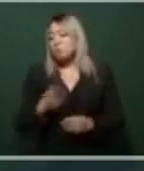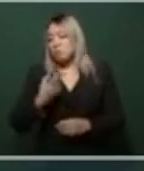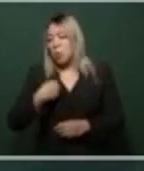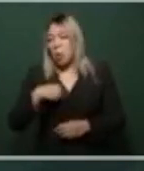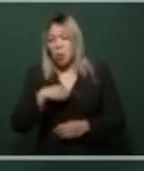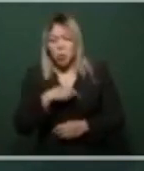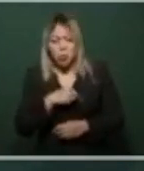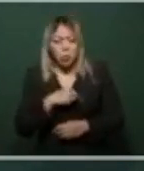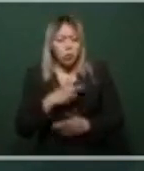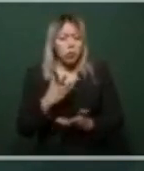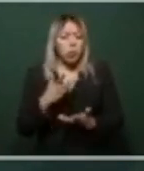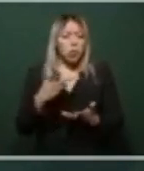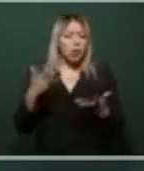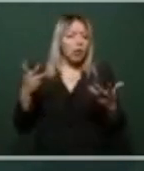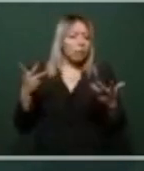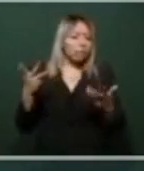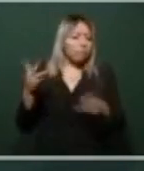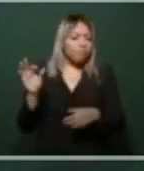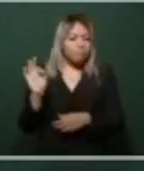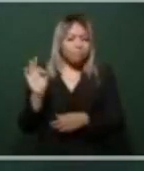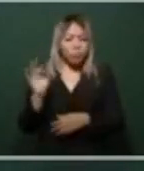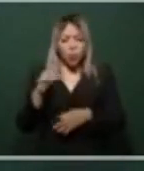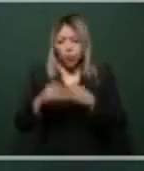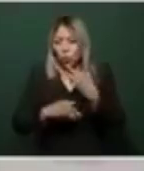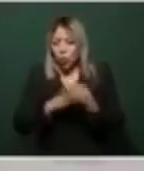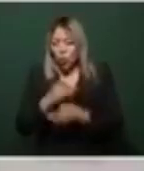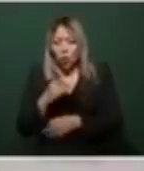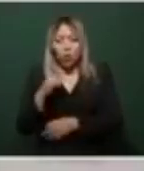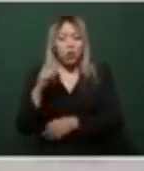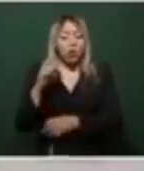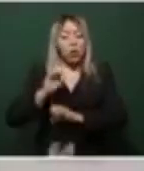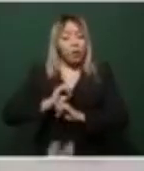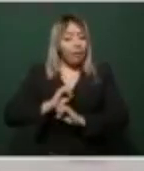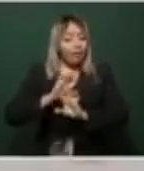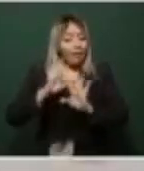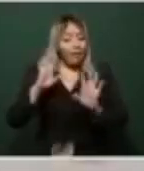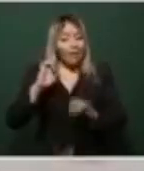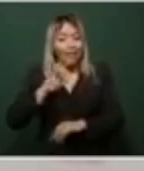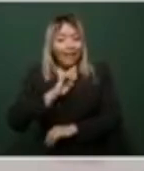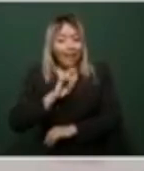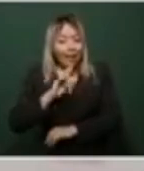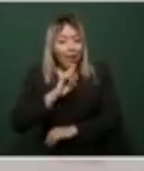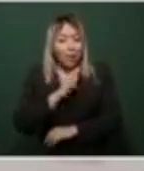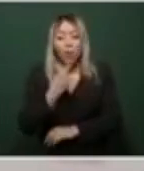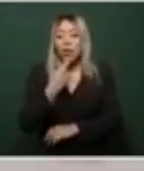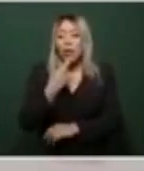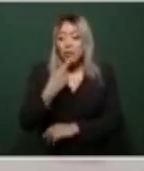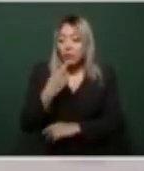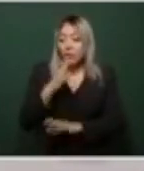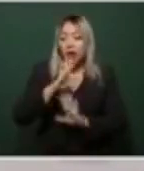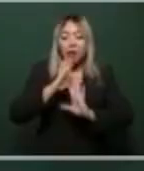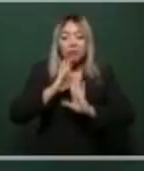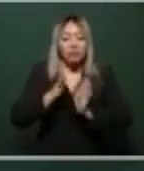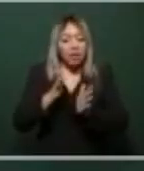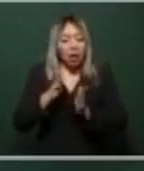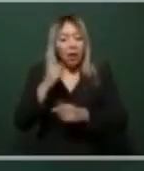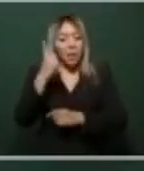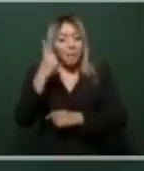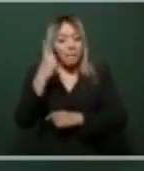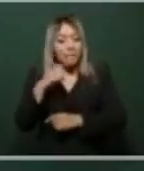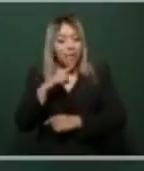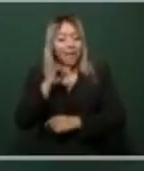procurando que se aclare lo más pronto posible para que no se